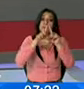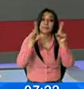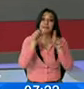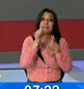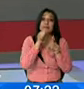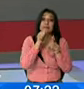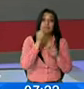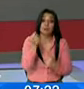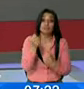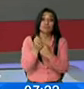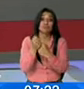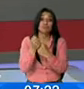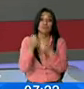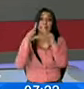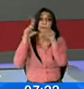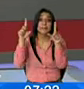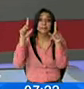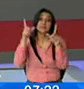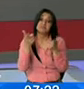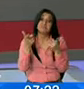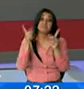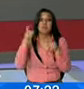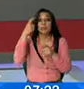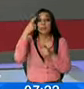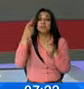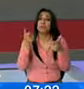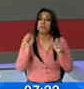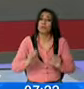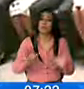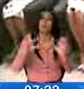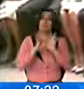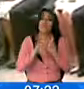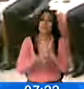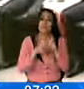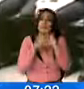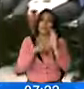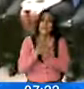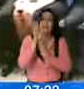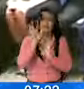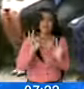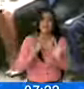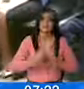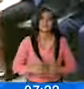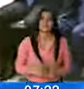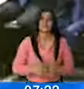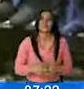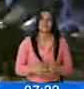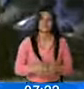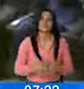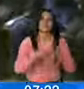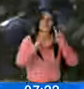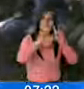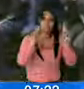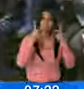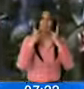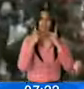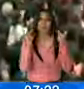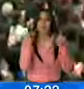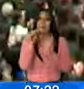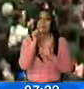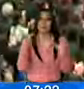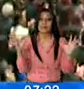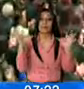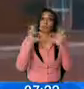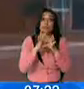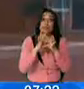inversión estatal será un puntal del régimen. No emprenderemos en procesos público-privados ni haremos concesión de